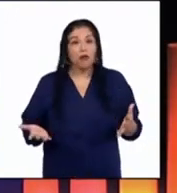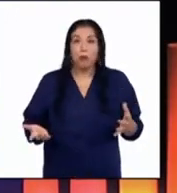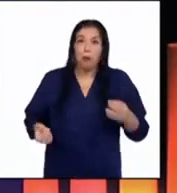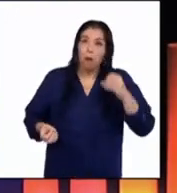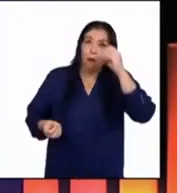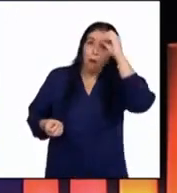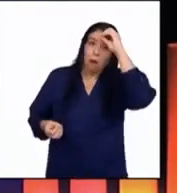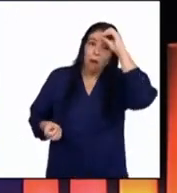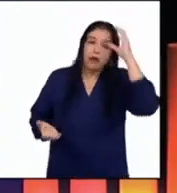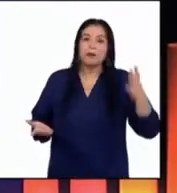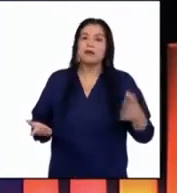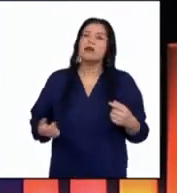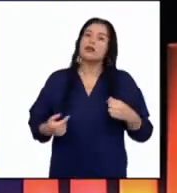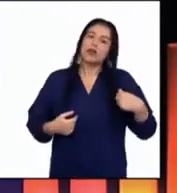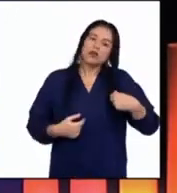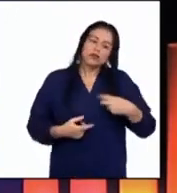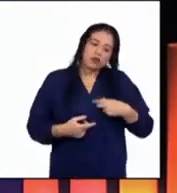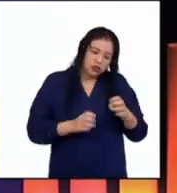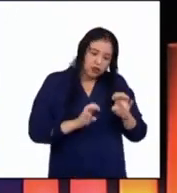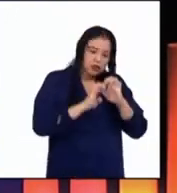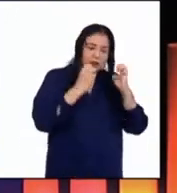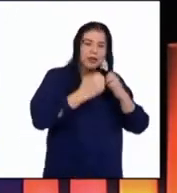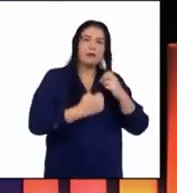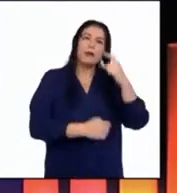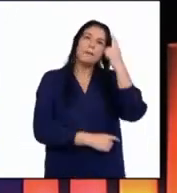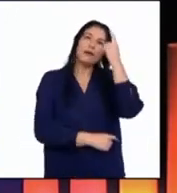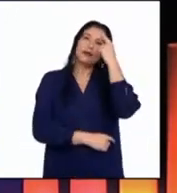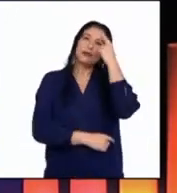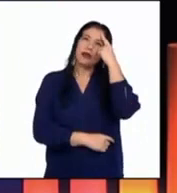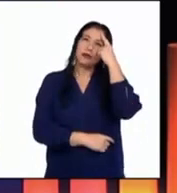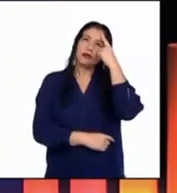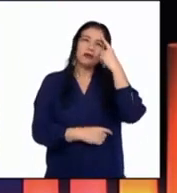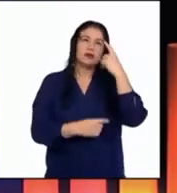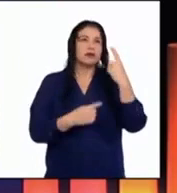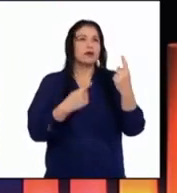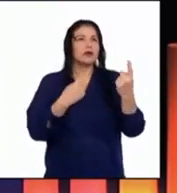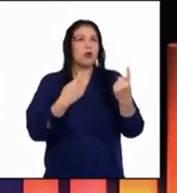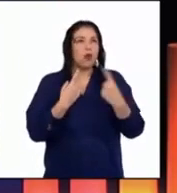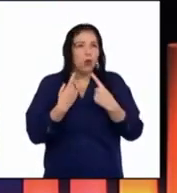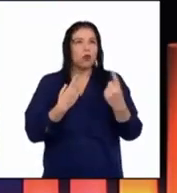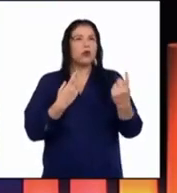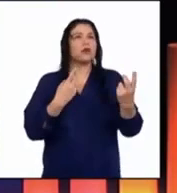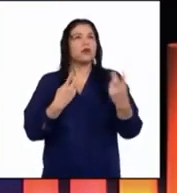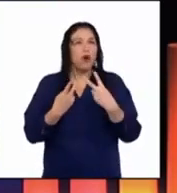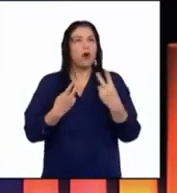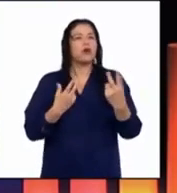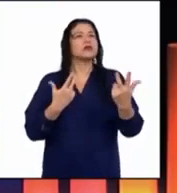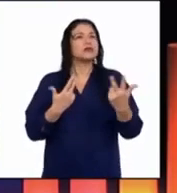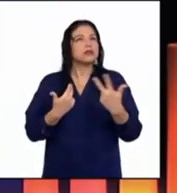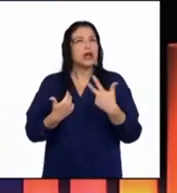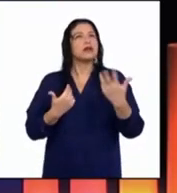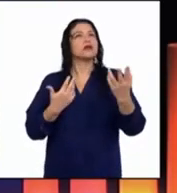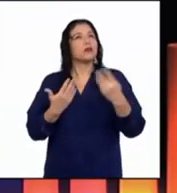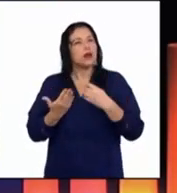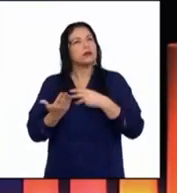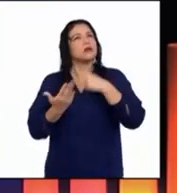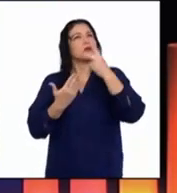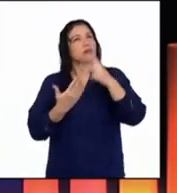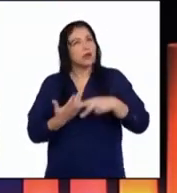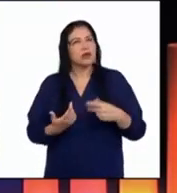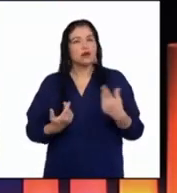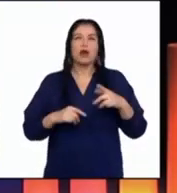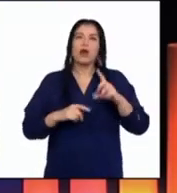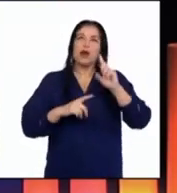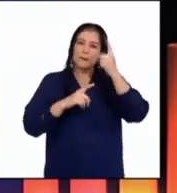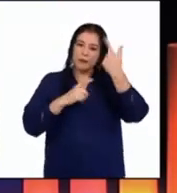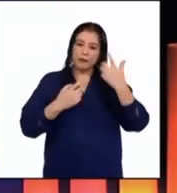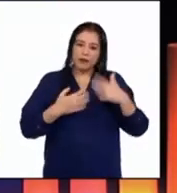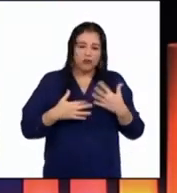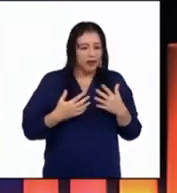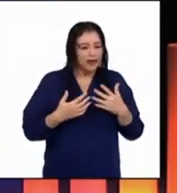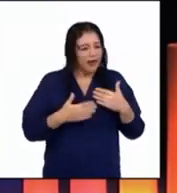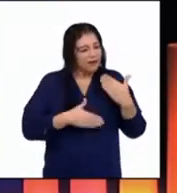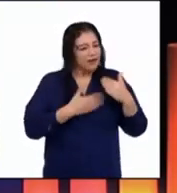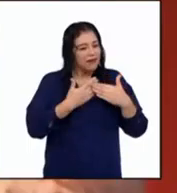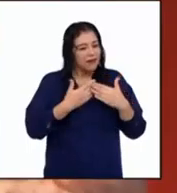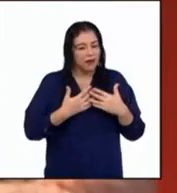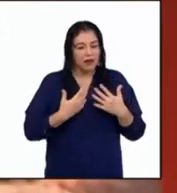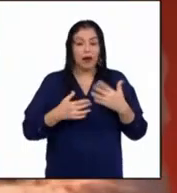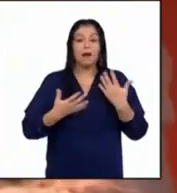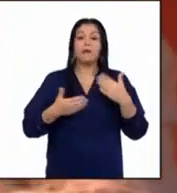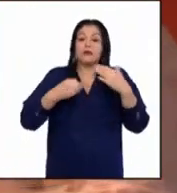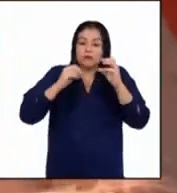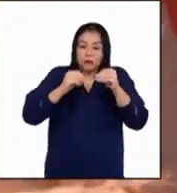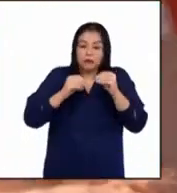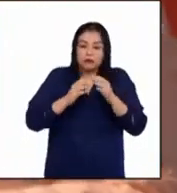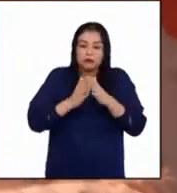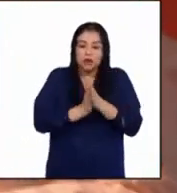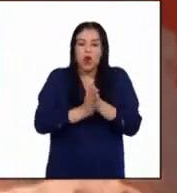y nos pusimos a pensar, porque primero fue uno, después fue otro, y lo que primeramente fue anecdótico se convirtió en algo un poco más